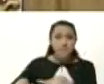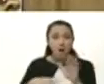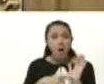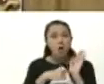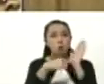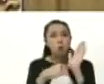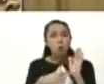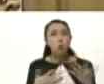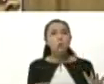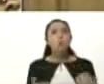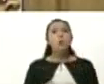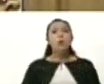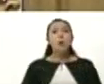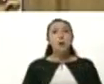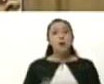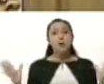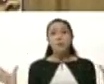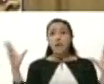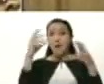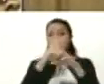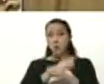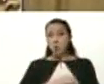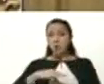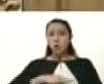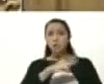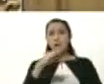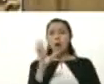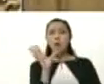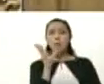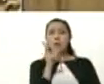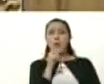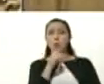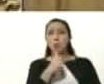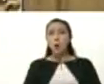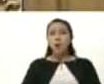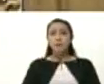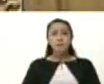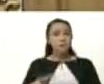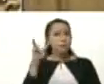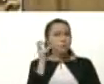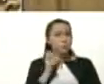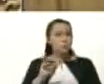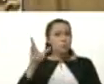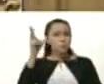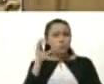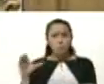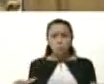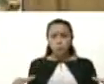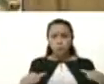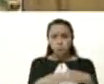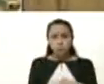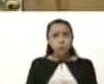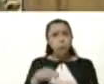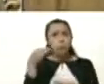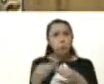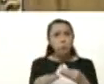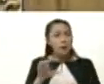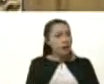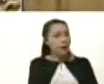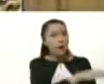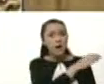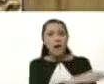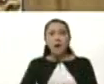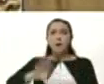noche, cuando ya no queda ni un alma por allí, se escuchan las melodías de Serenata Guayanesa en la Plaza